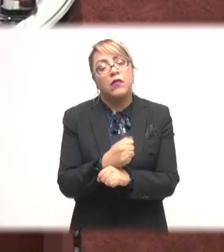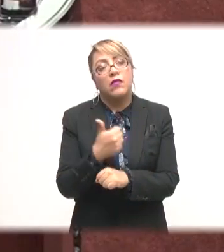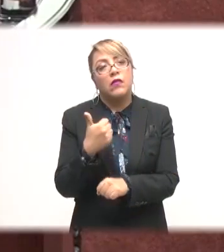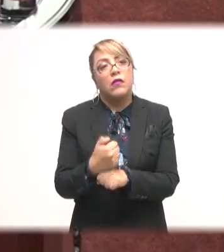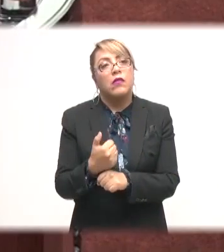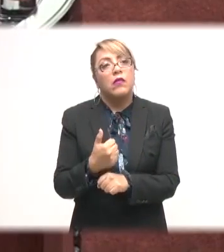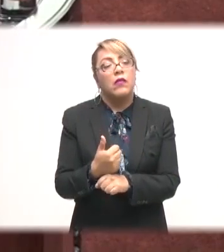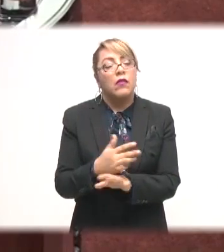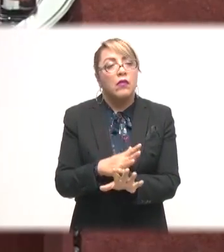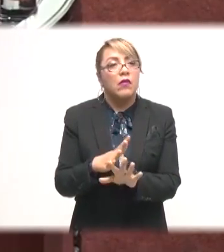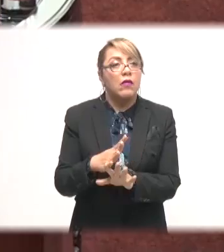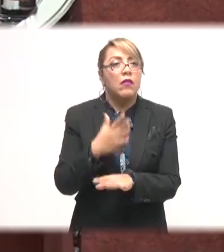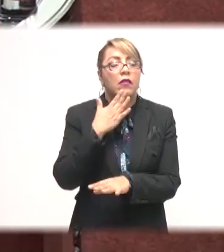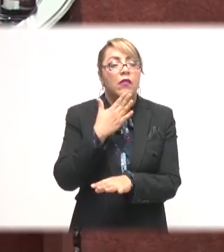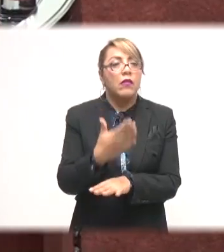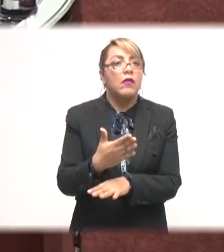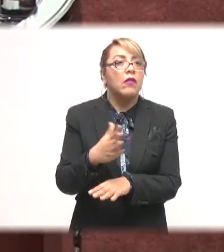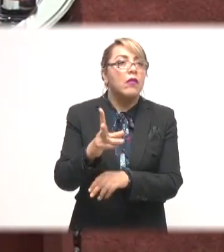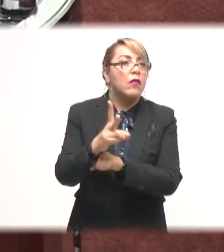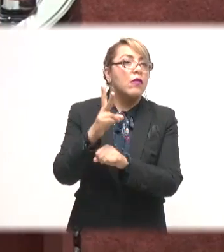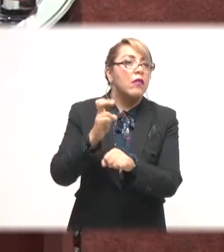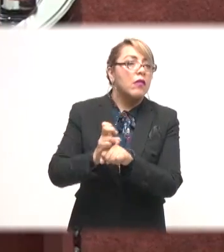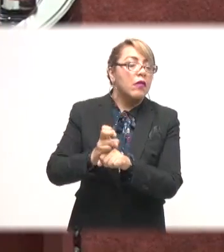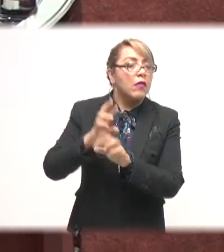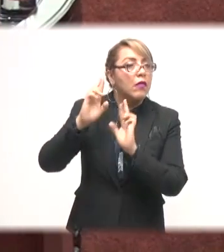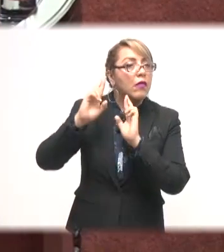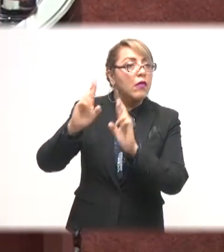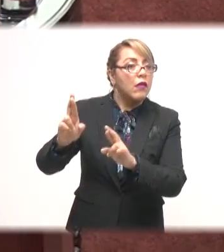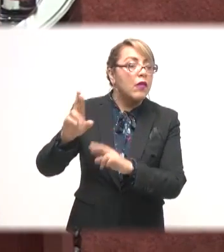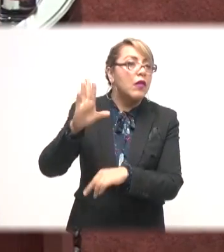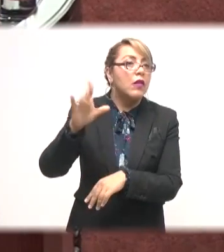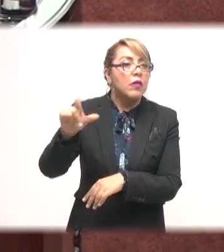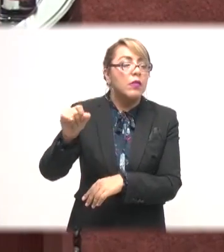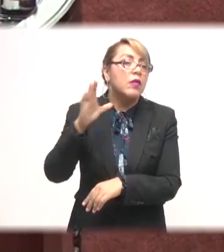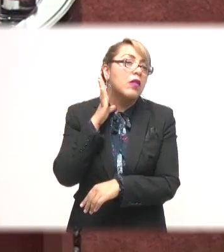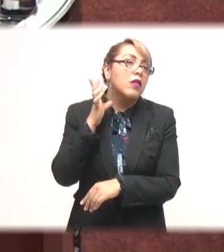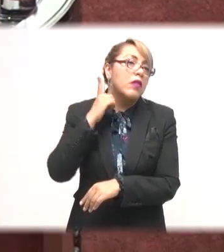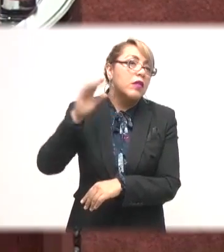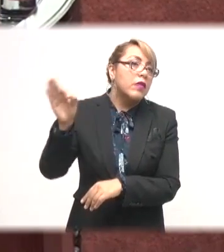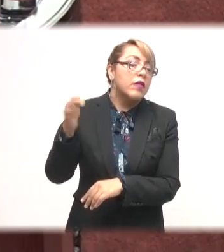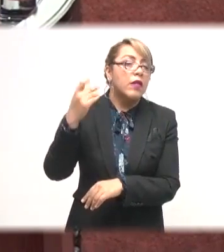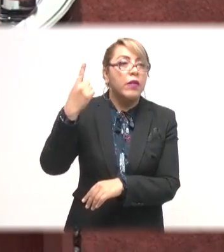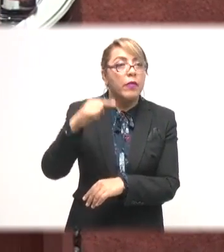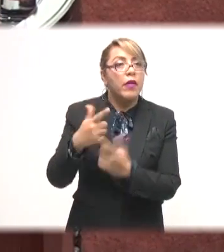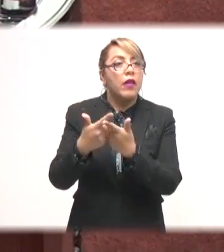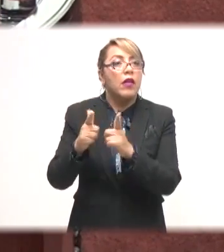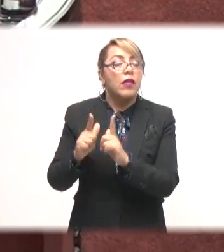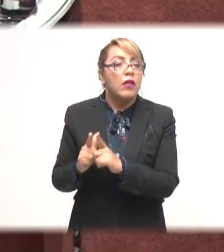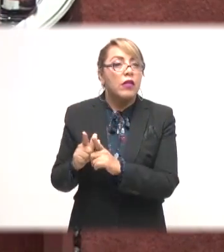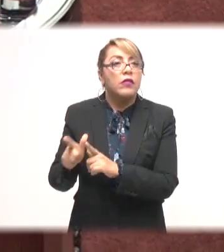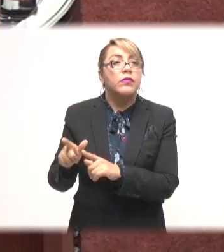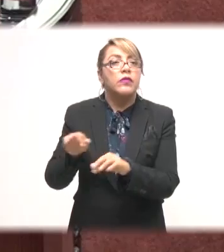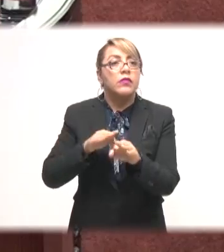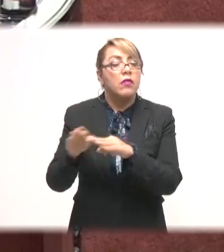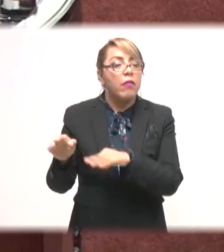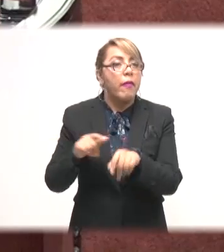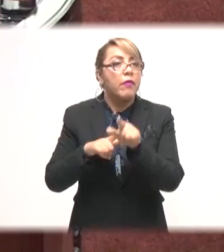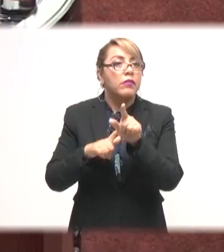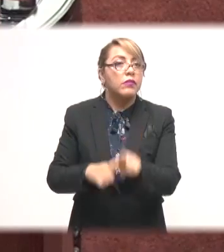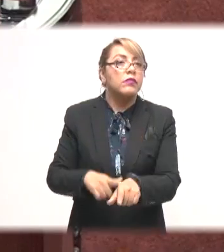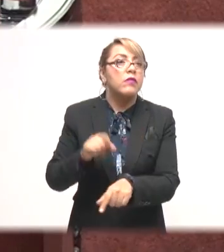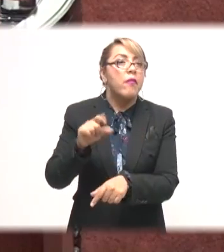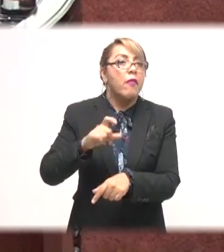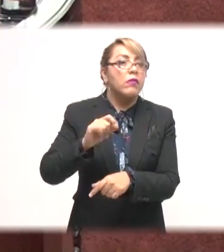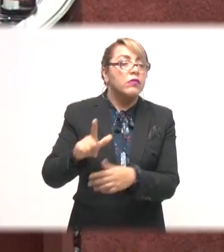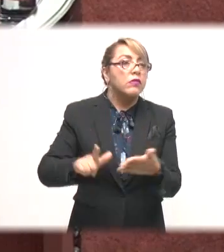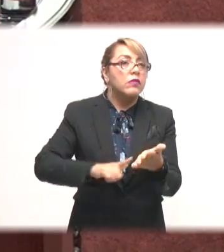Se exhorta respetuosamente al Congreso de la Unión para que la Comisión del Trabajo y Previsión Social dé continuidad al